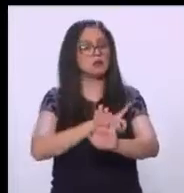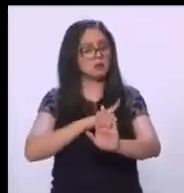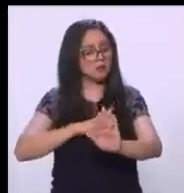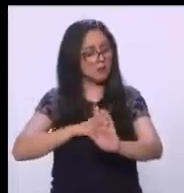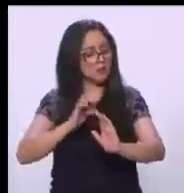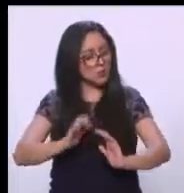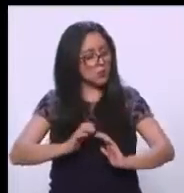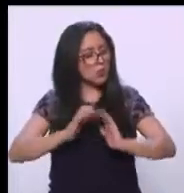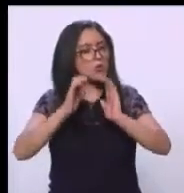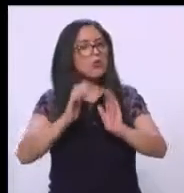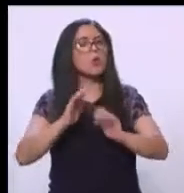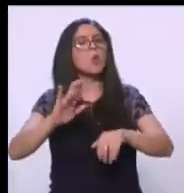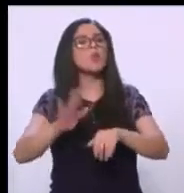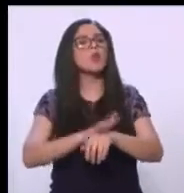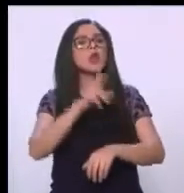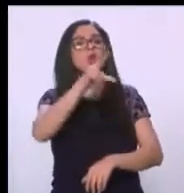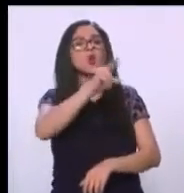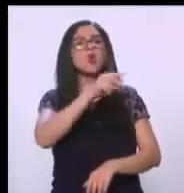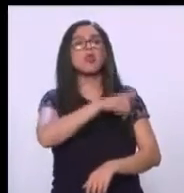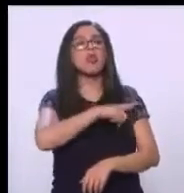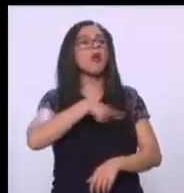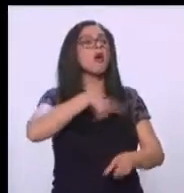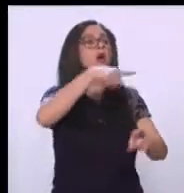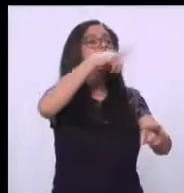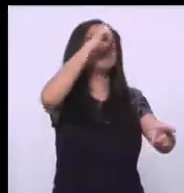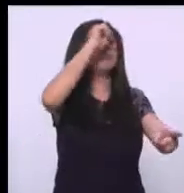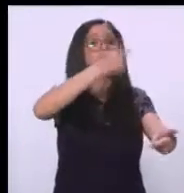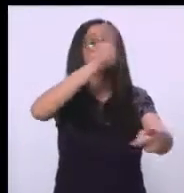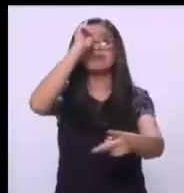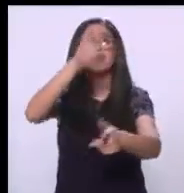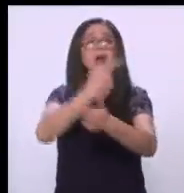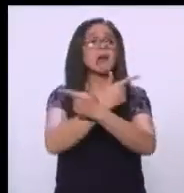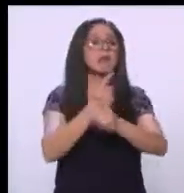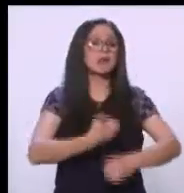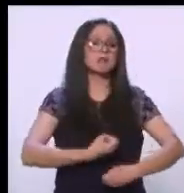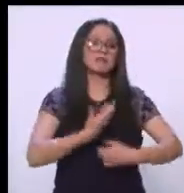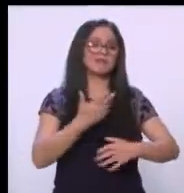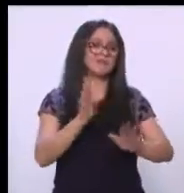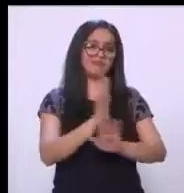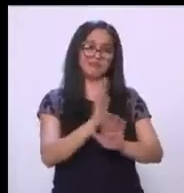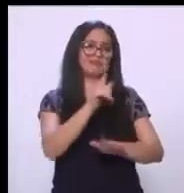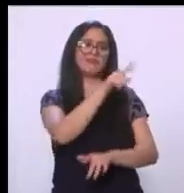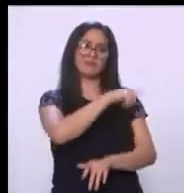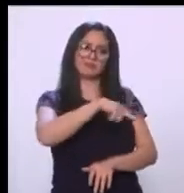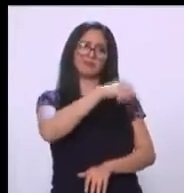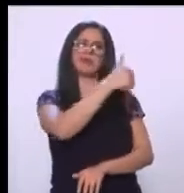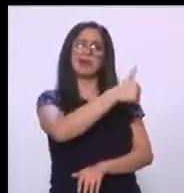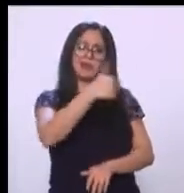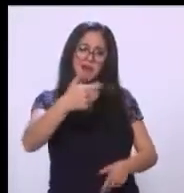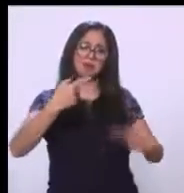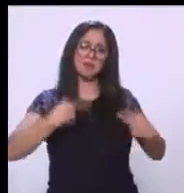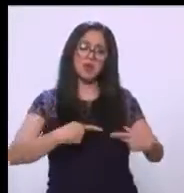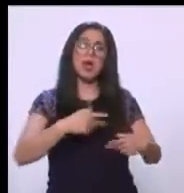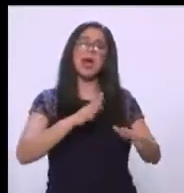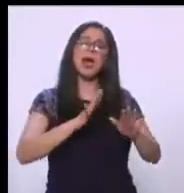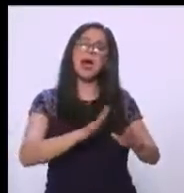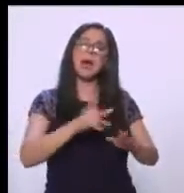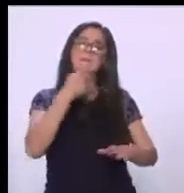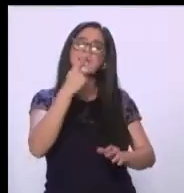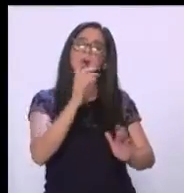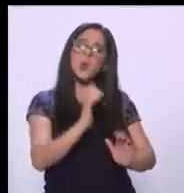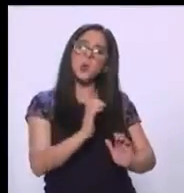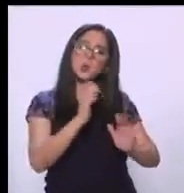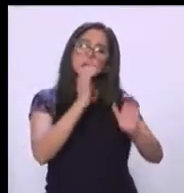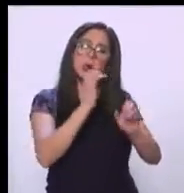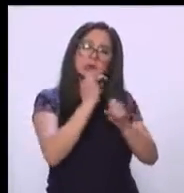atropellar la libertad de expresión. Y la discusión se va a dar, yo creo, en algunos años, pero cuidando justamente eso.